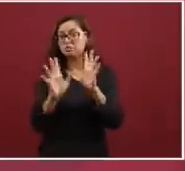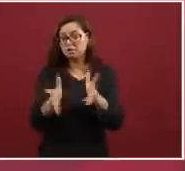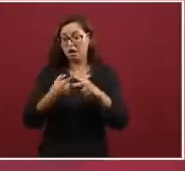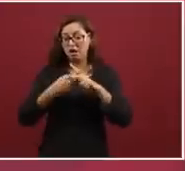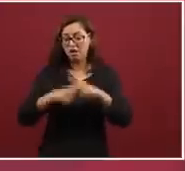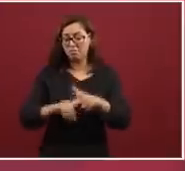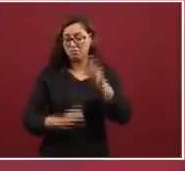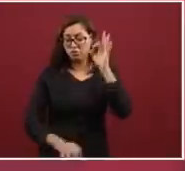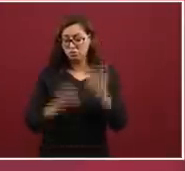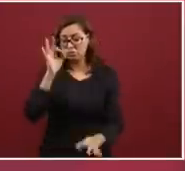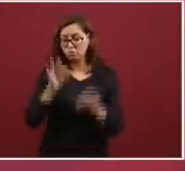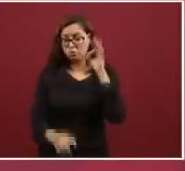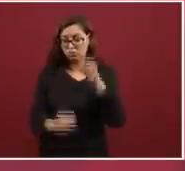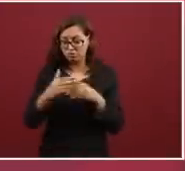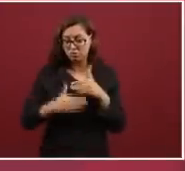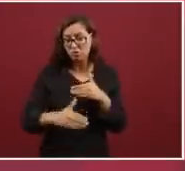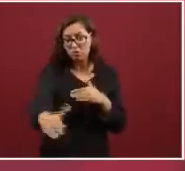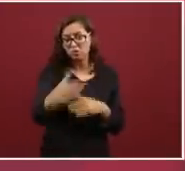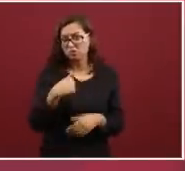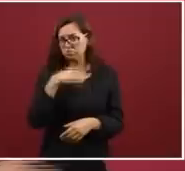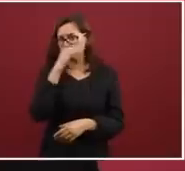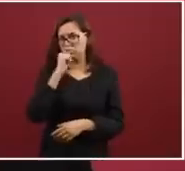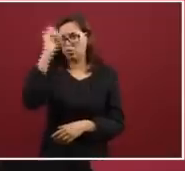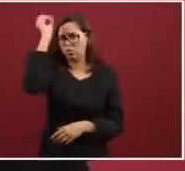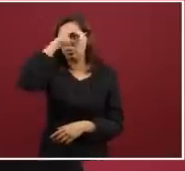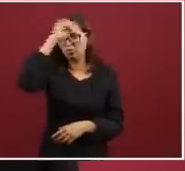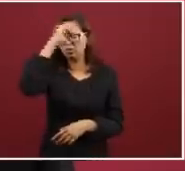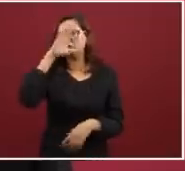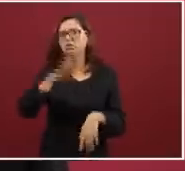se trata de eso, de un juicio. Están